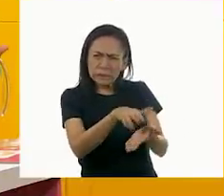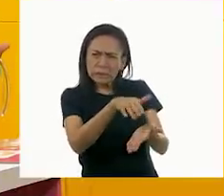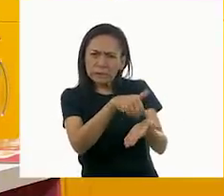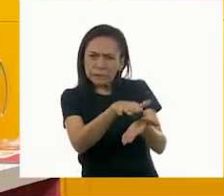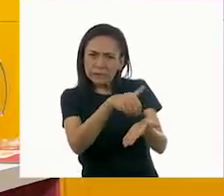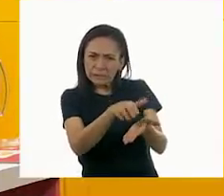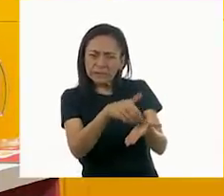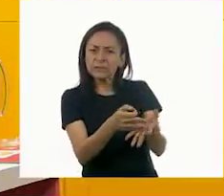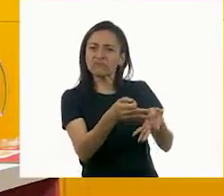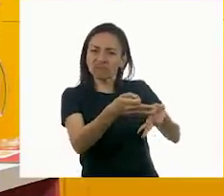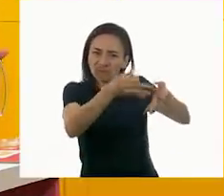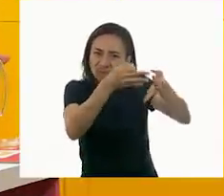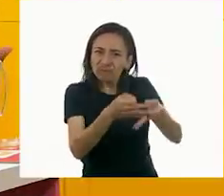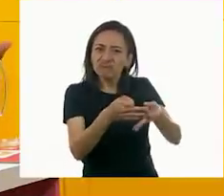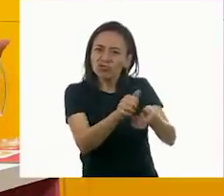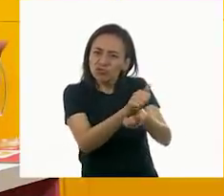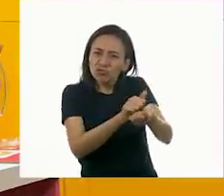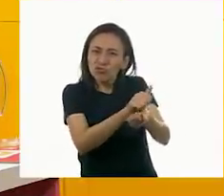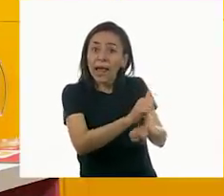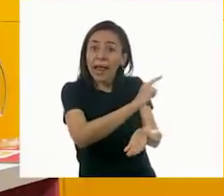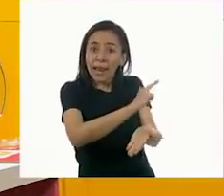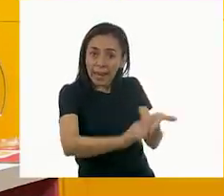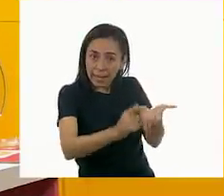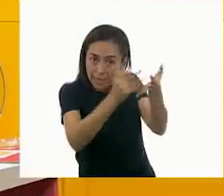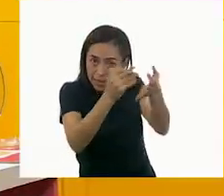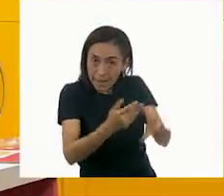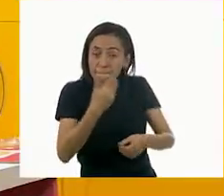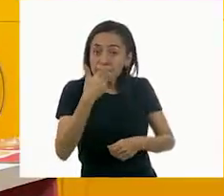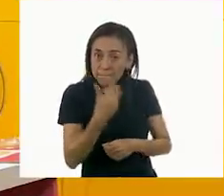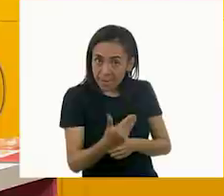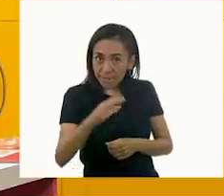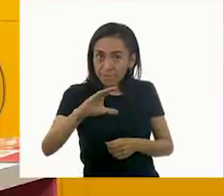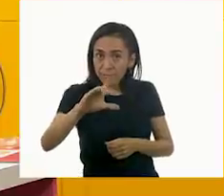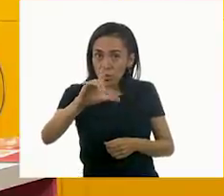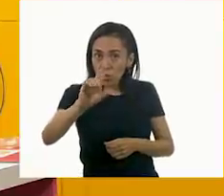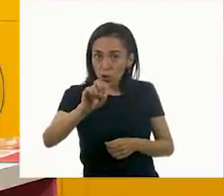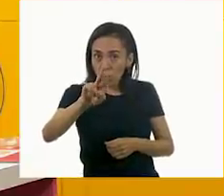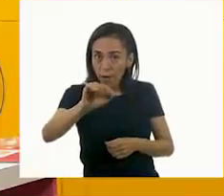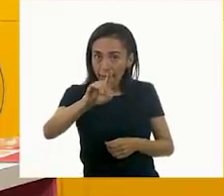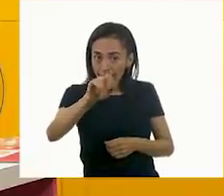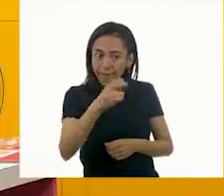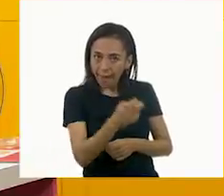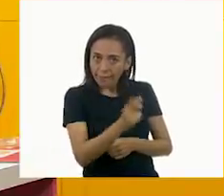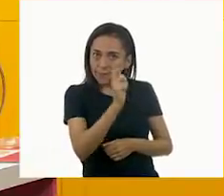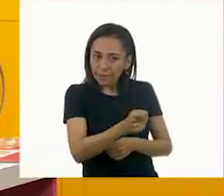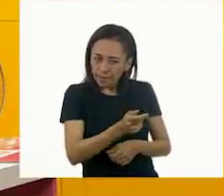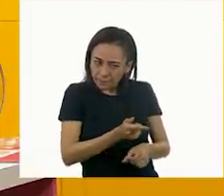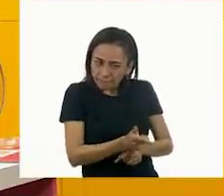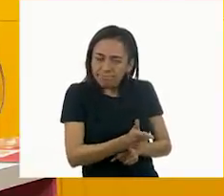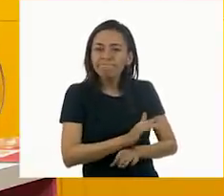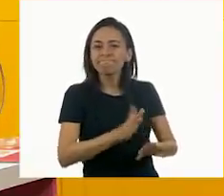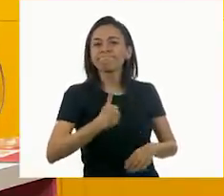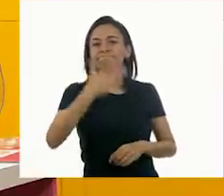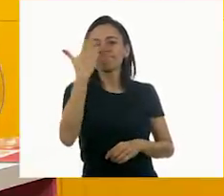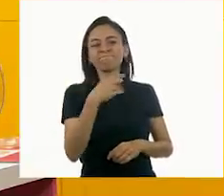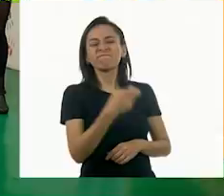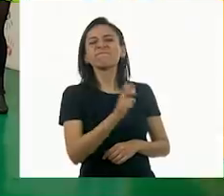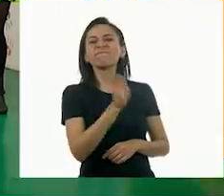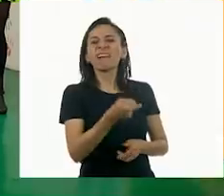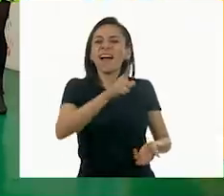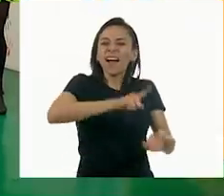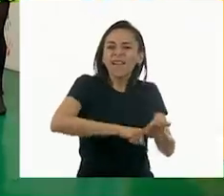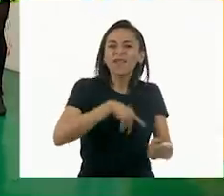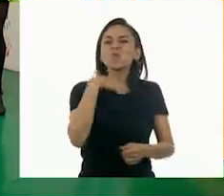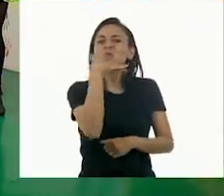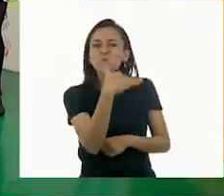esto asegura que se eliminen gérmenes. Gérmenes que pudiera tener el agua,